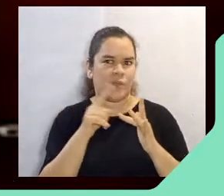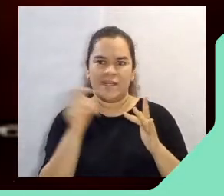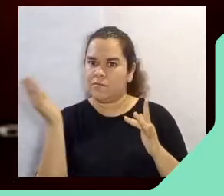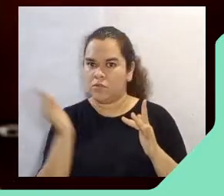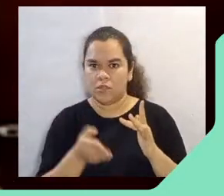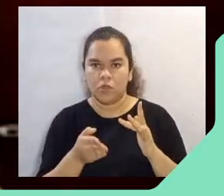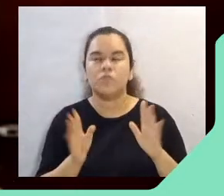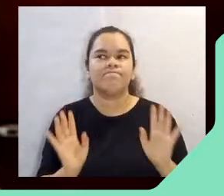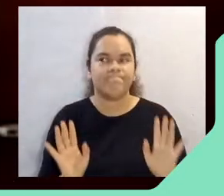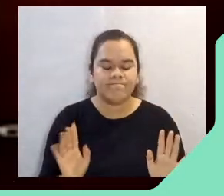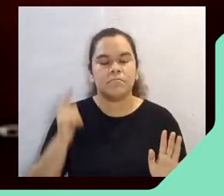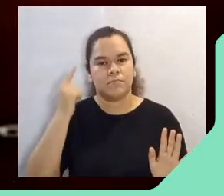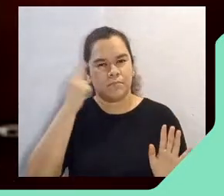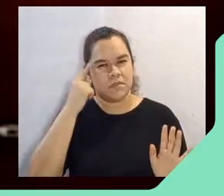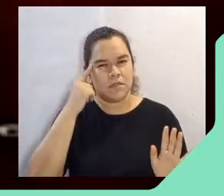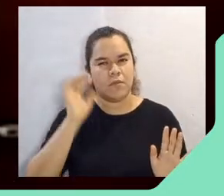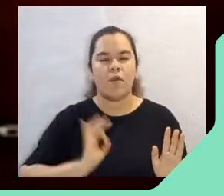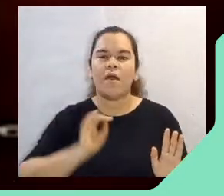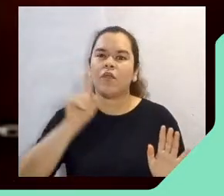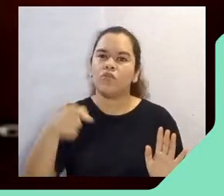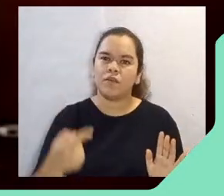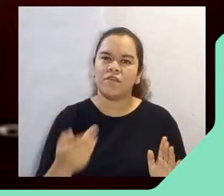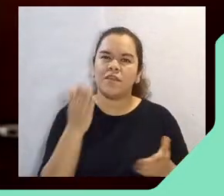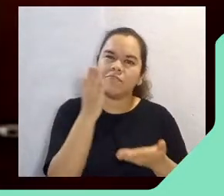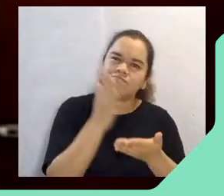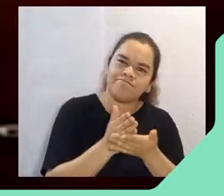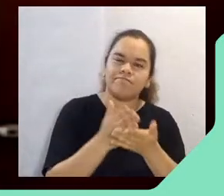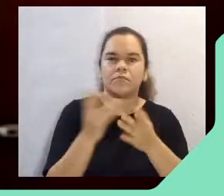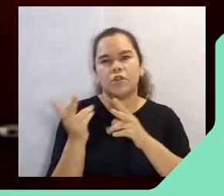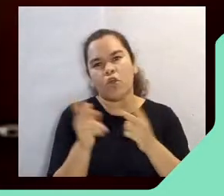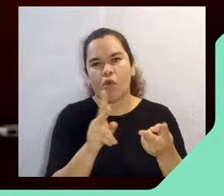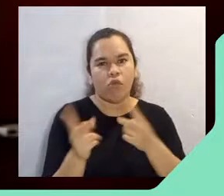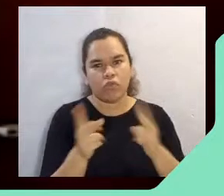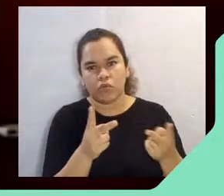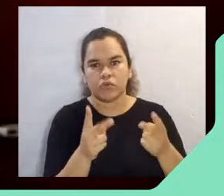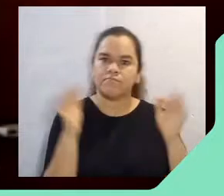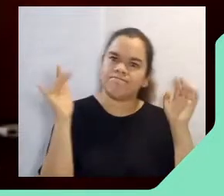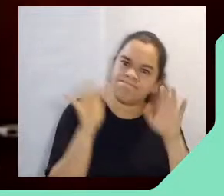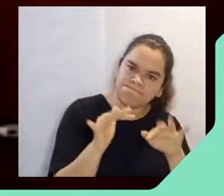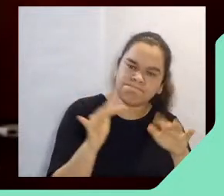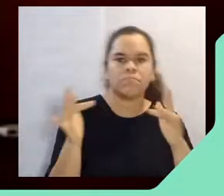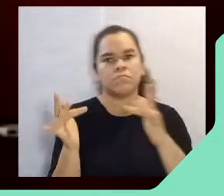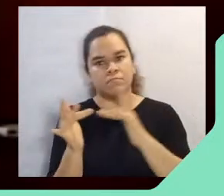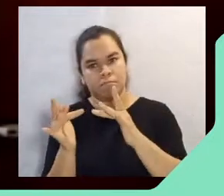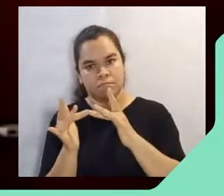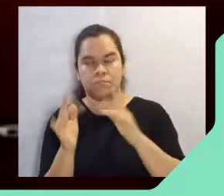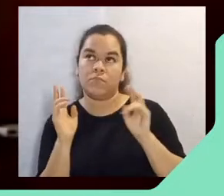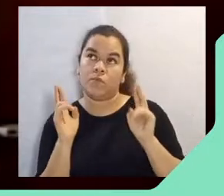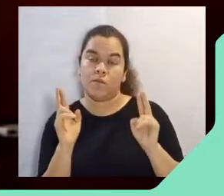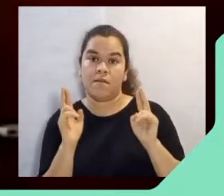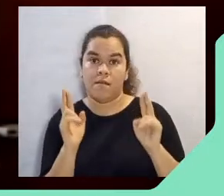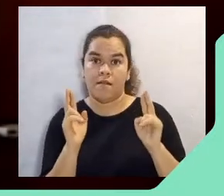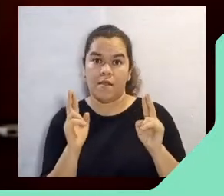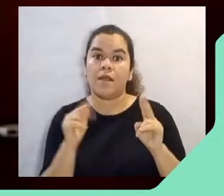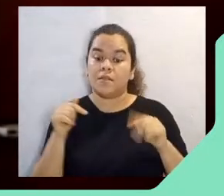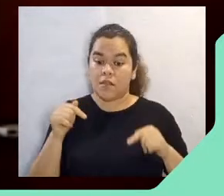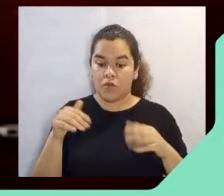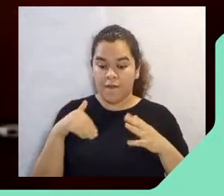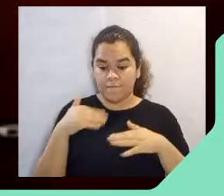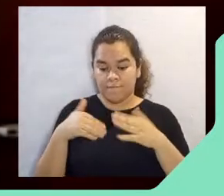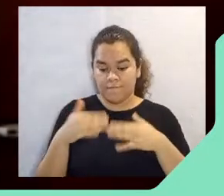prevé, y espero que pueda hacerlo, que no de continuar esta situación